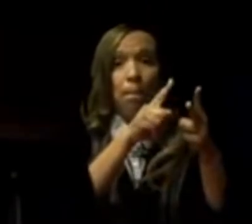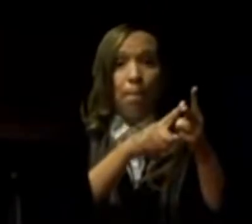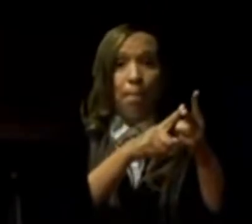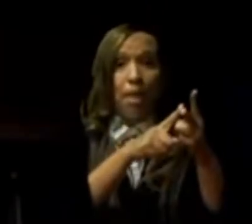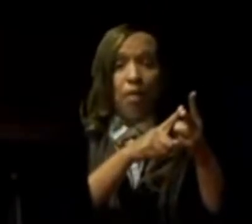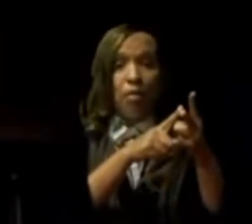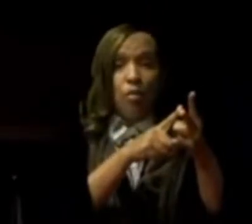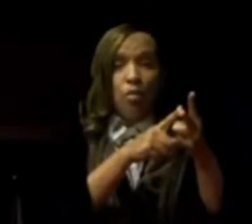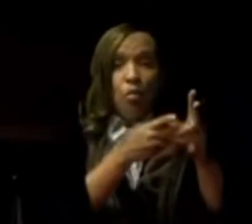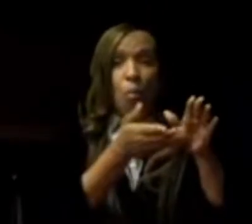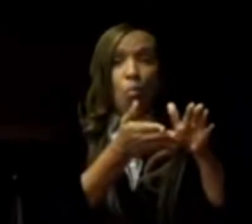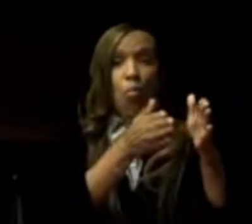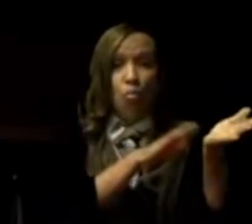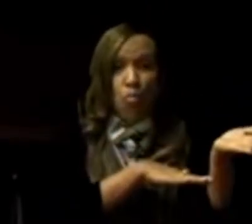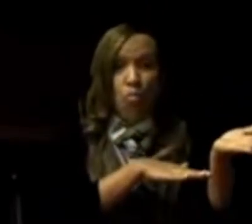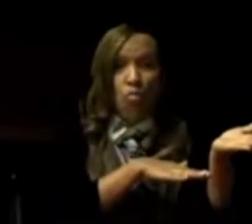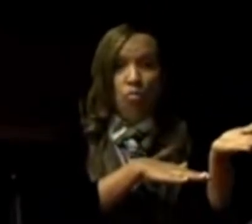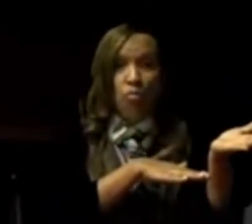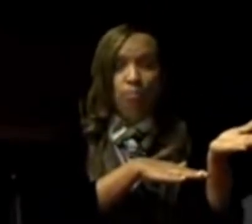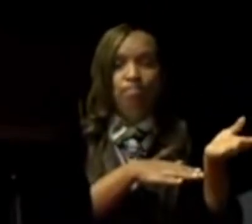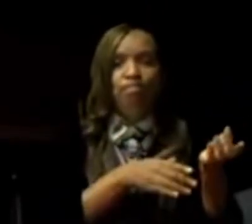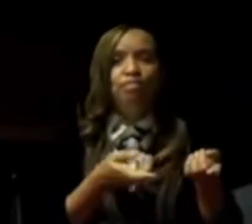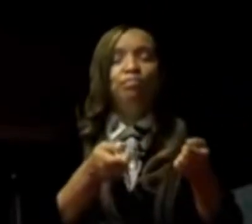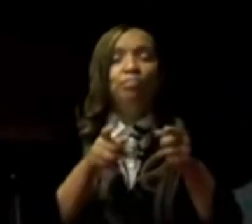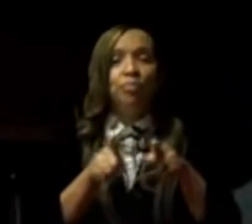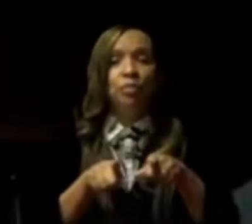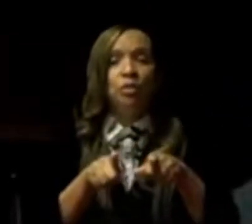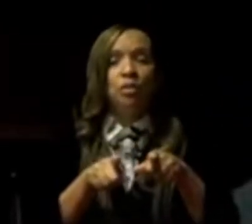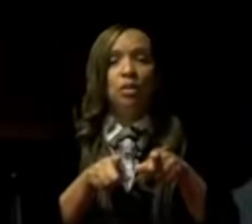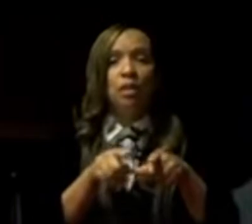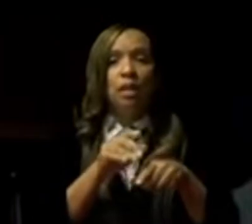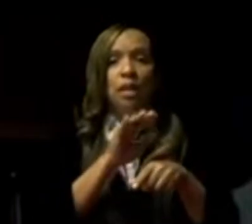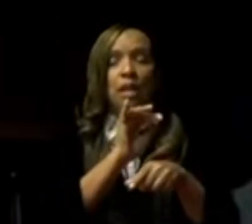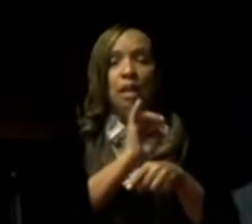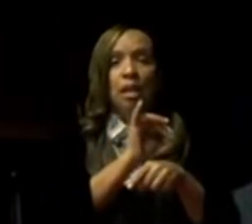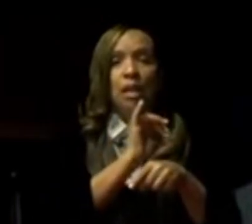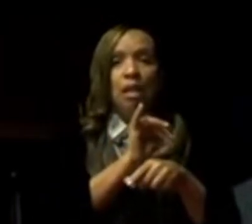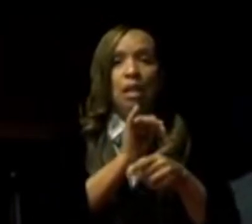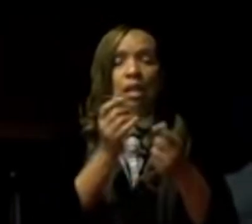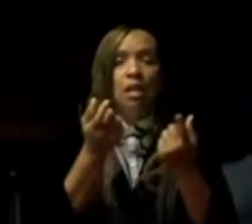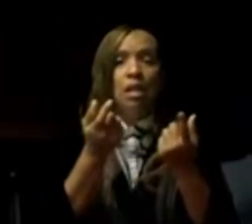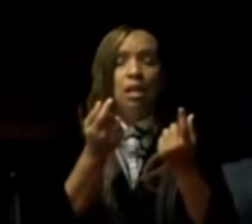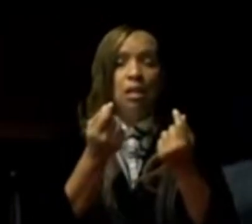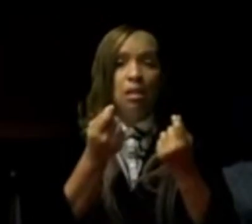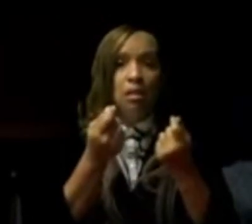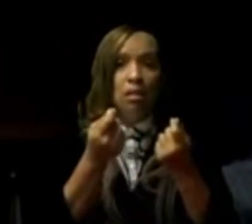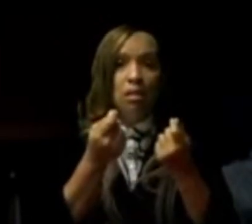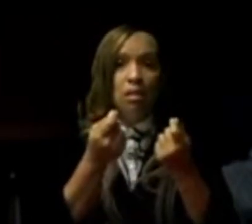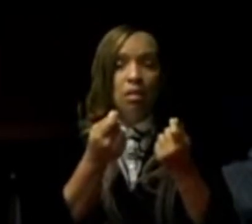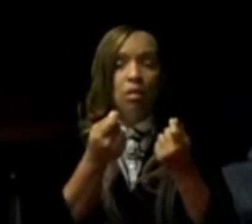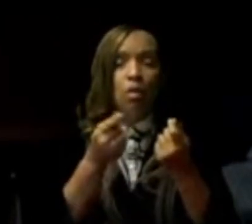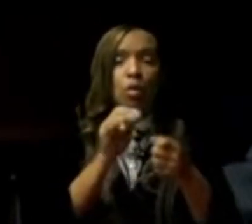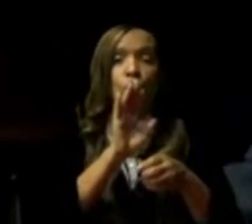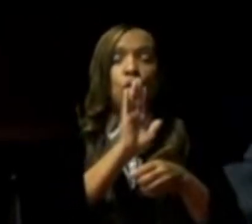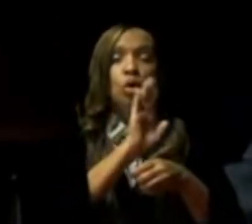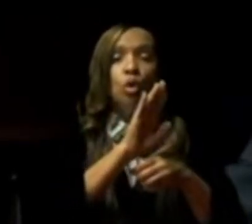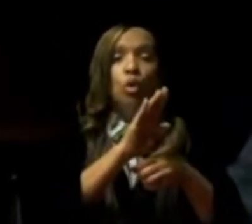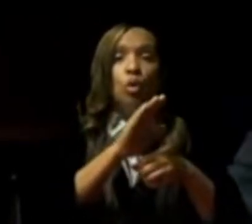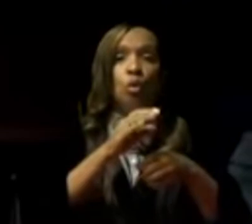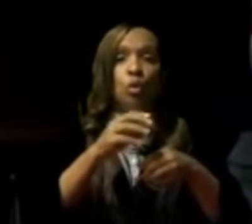y a la semana me llevaron al hospital, al HOMS, y yo vi dos jóvenes